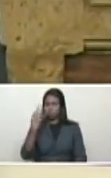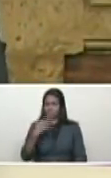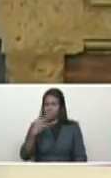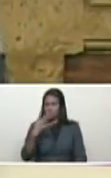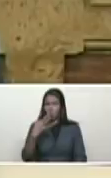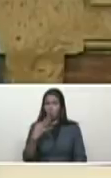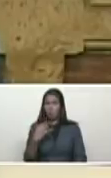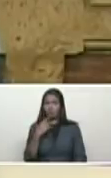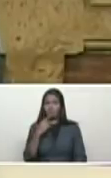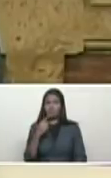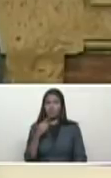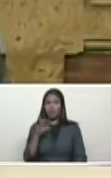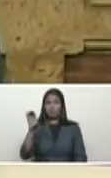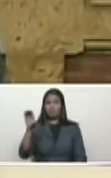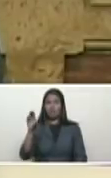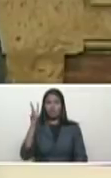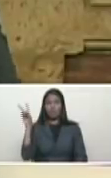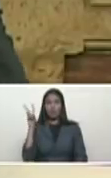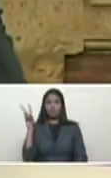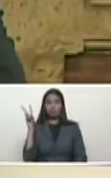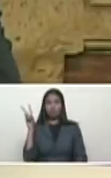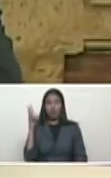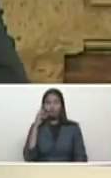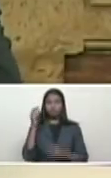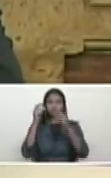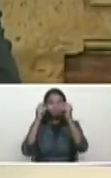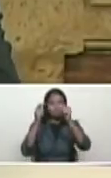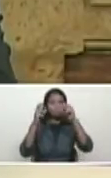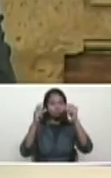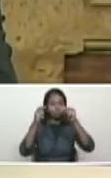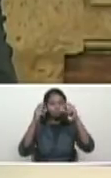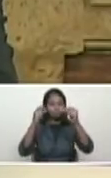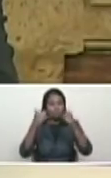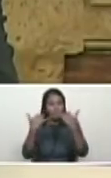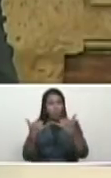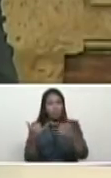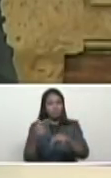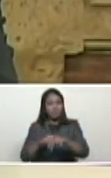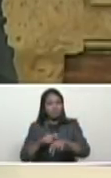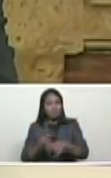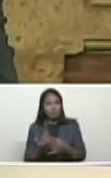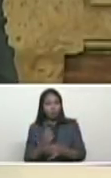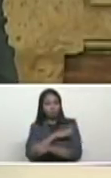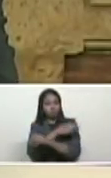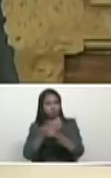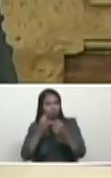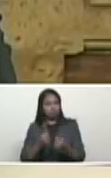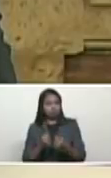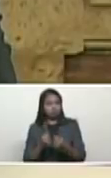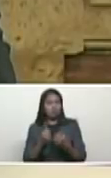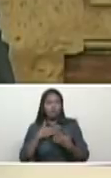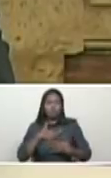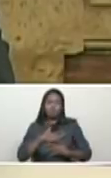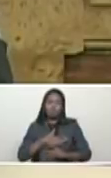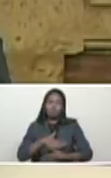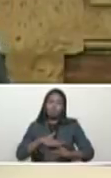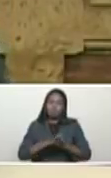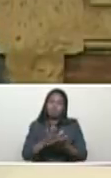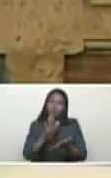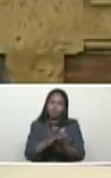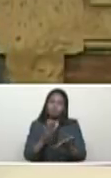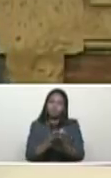así que el estado venezolano debe reaccionar a tiempo con fortaleza con serenidad con